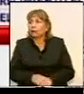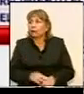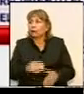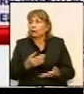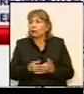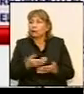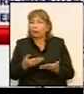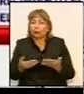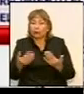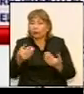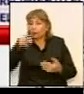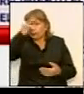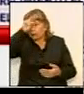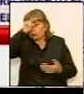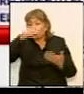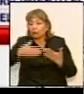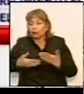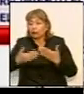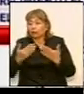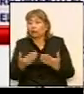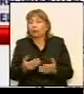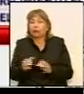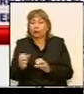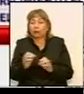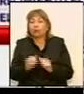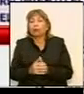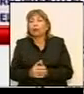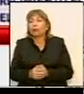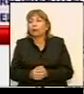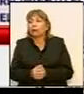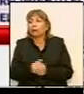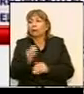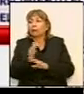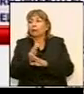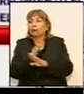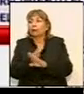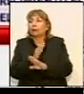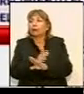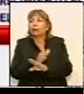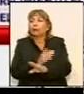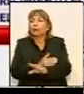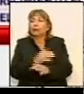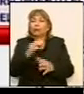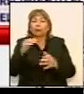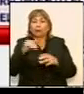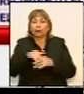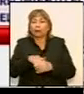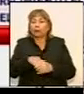eso el Perú, de hecho, solamente es superado en gravámenes por México.